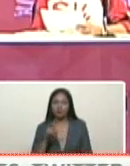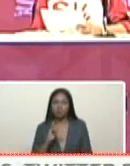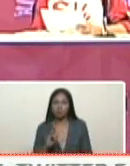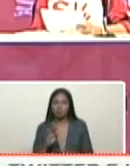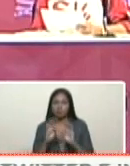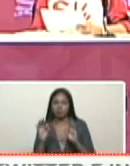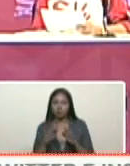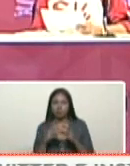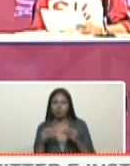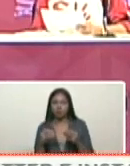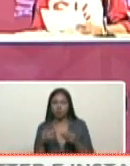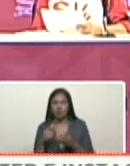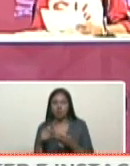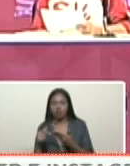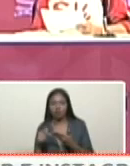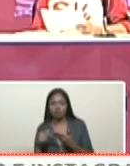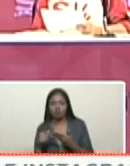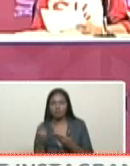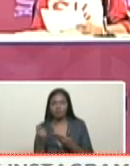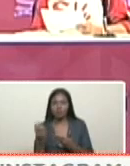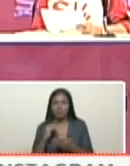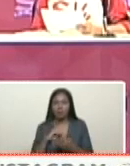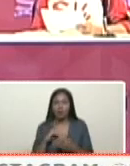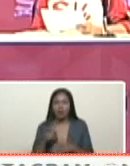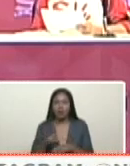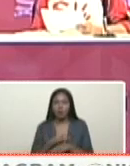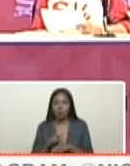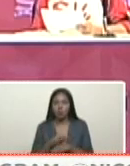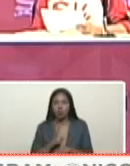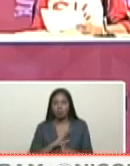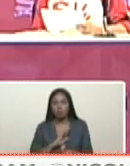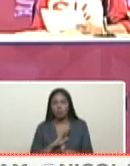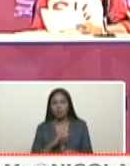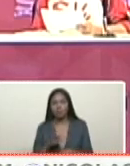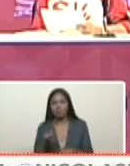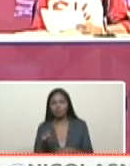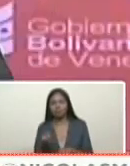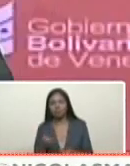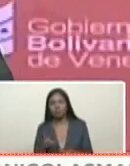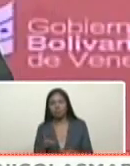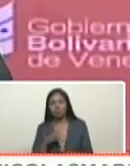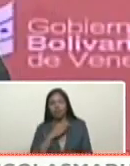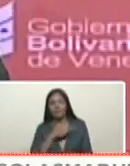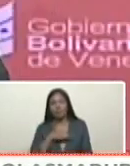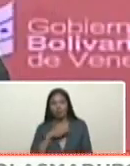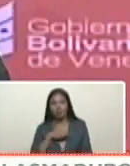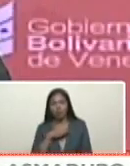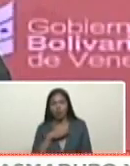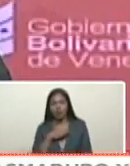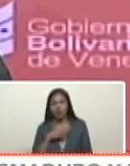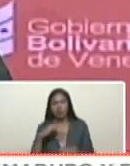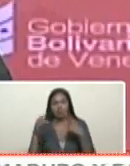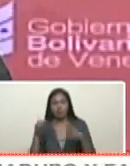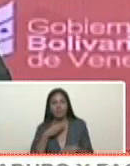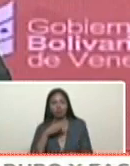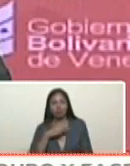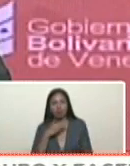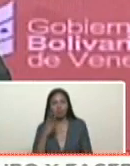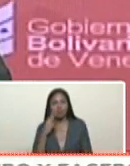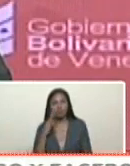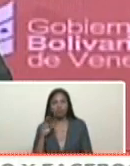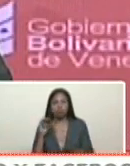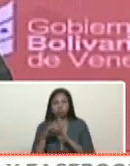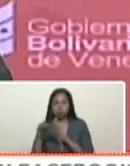acciones de eficiencia en el gobierno de las misiones y grandes misiones. Esa es la